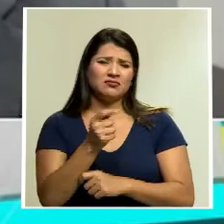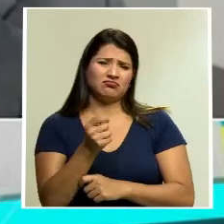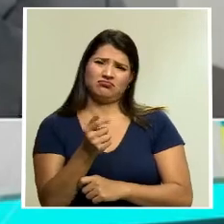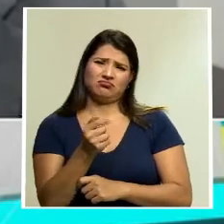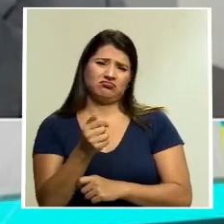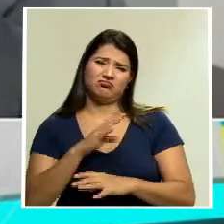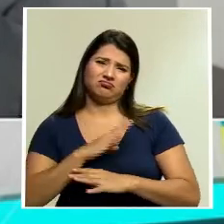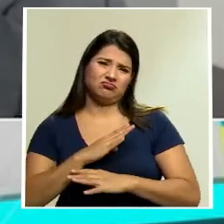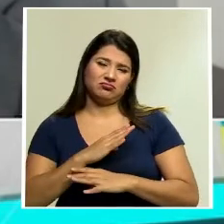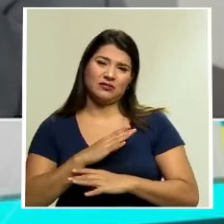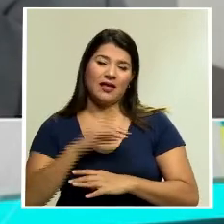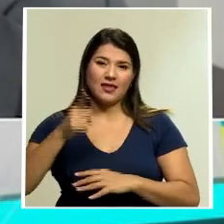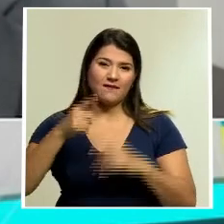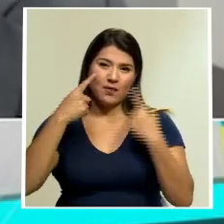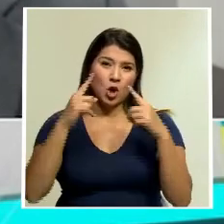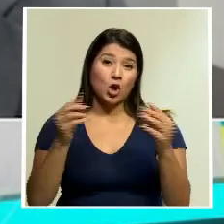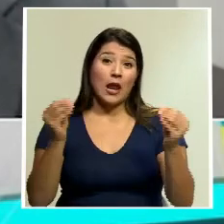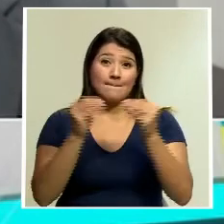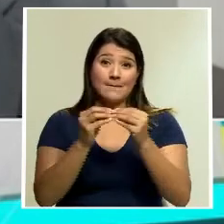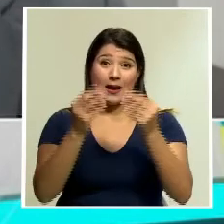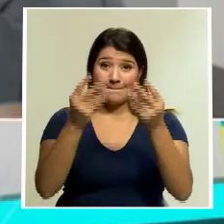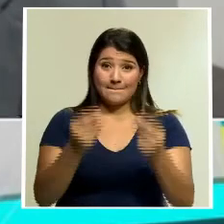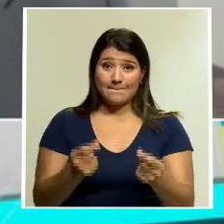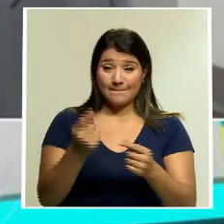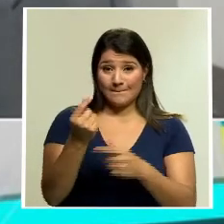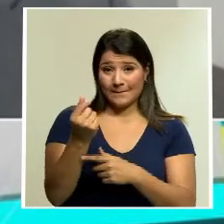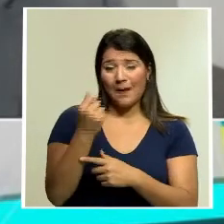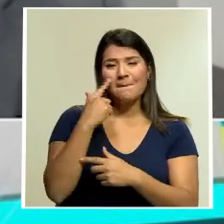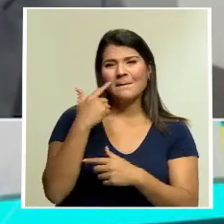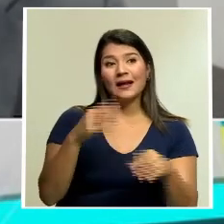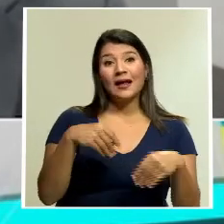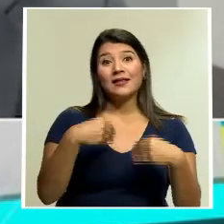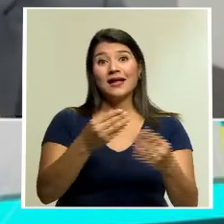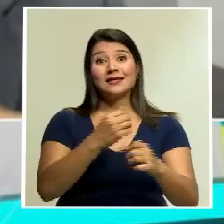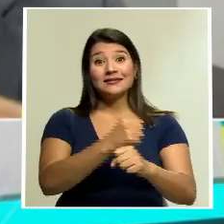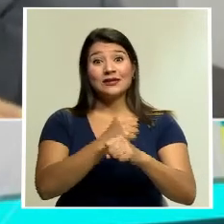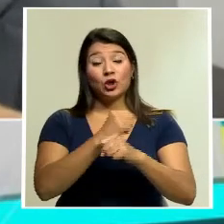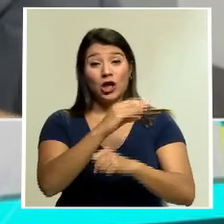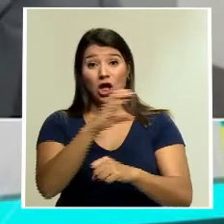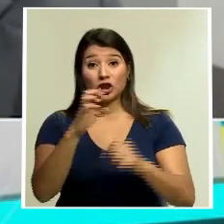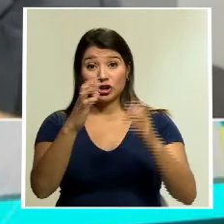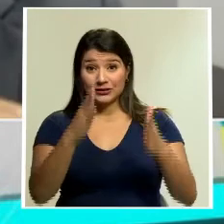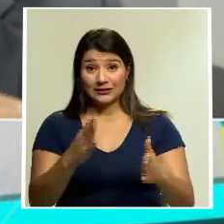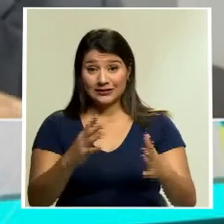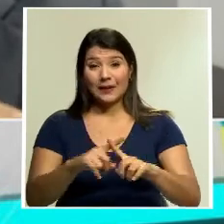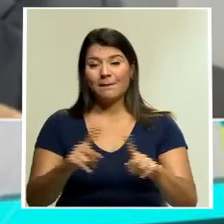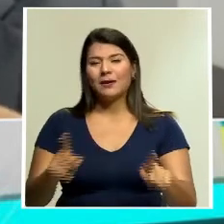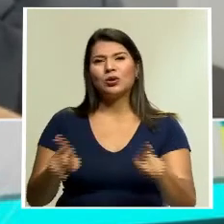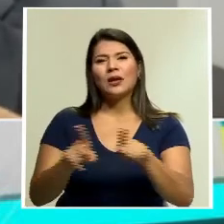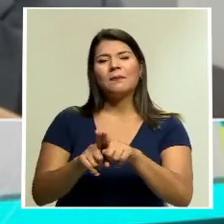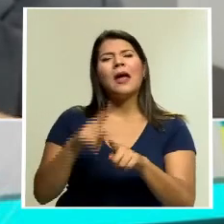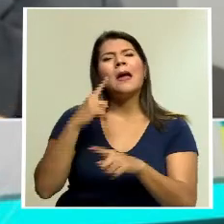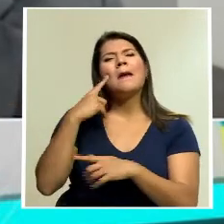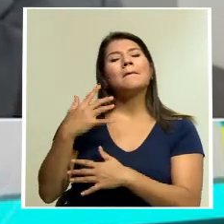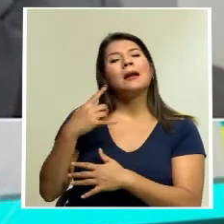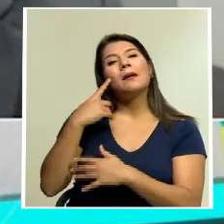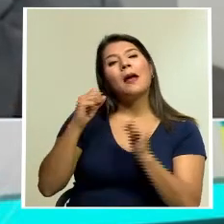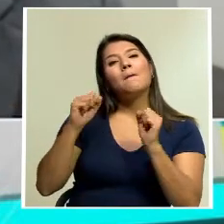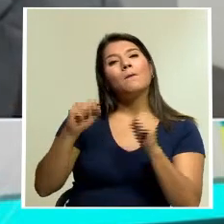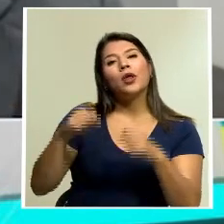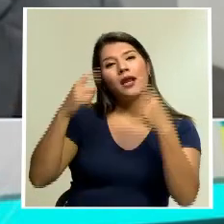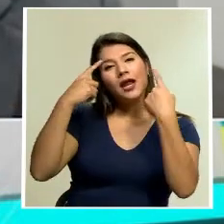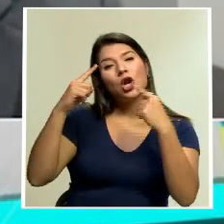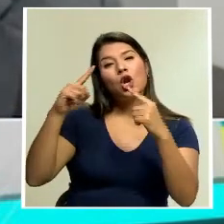lograr subirlo, no solamente para darle seguridad a los costarricenses, sino también para bajar, digamos,